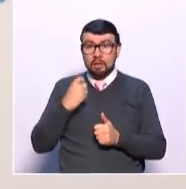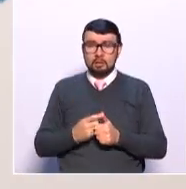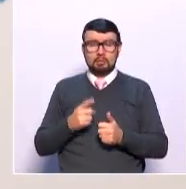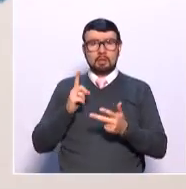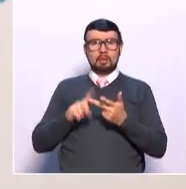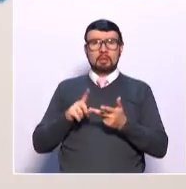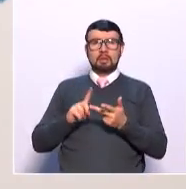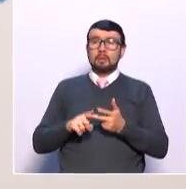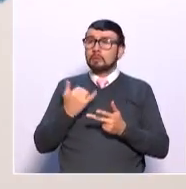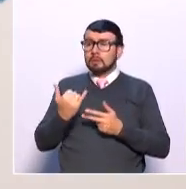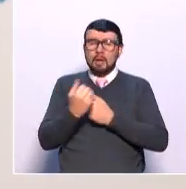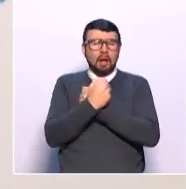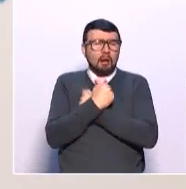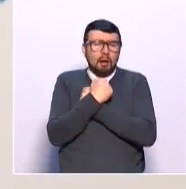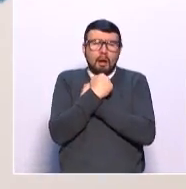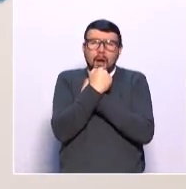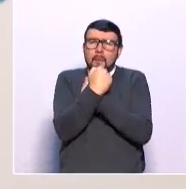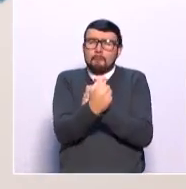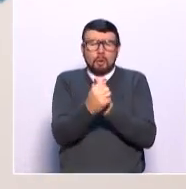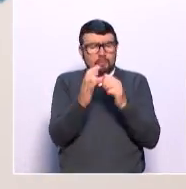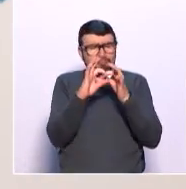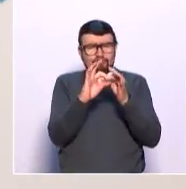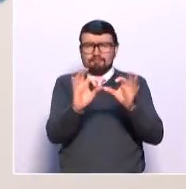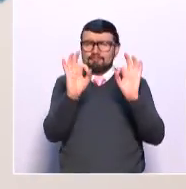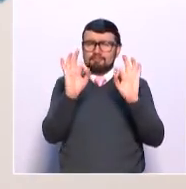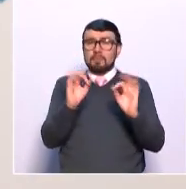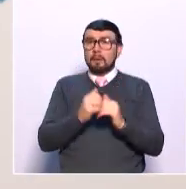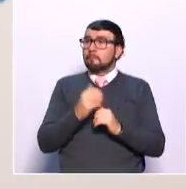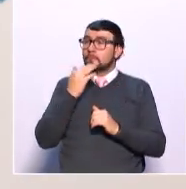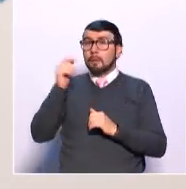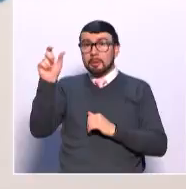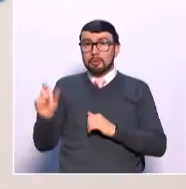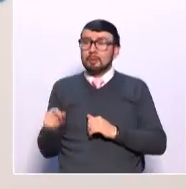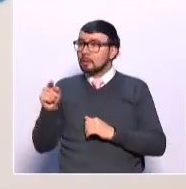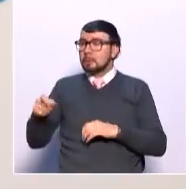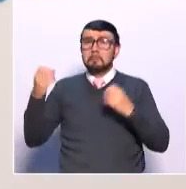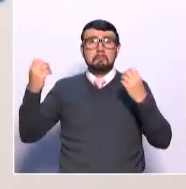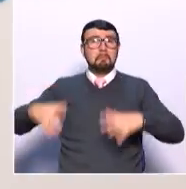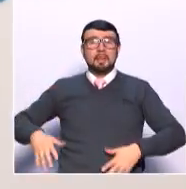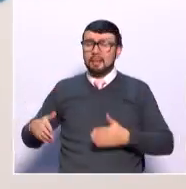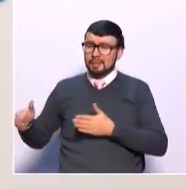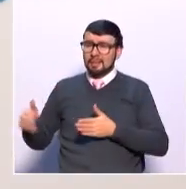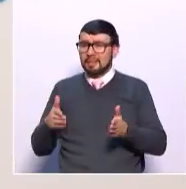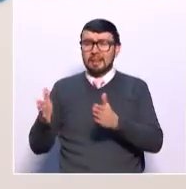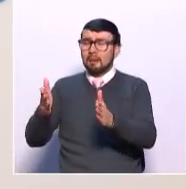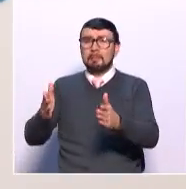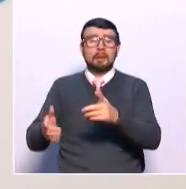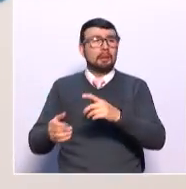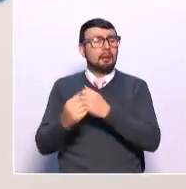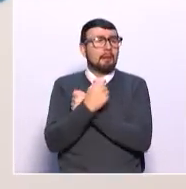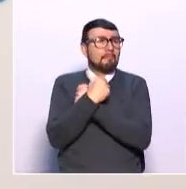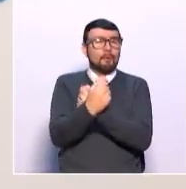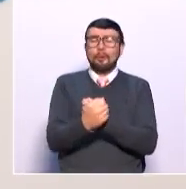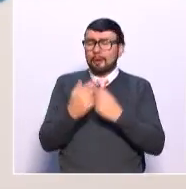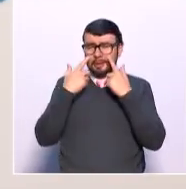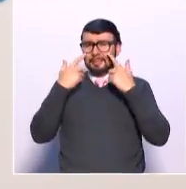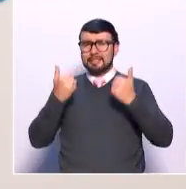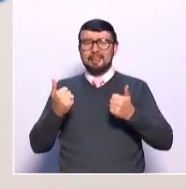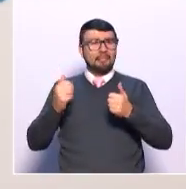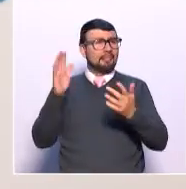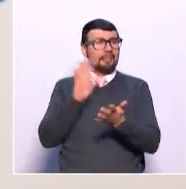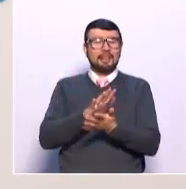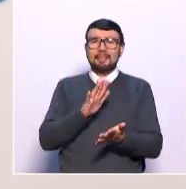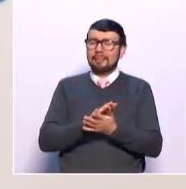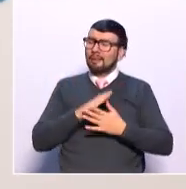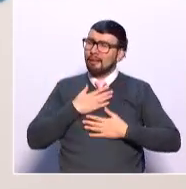el amor cuando una persona pierde el camino del amor de estar chévere tranquilo relajado de todo